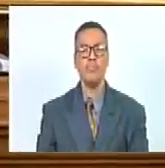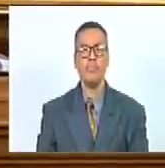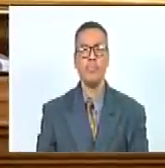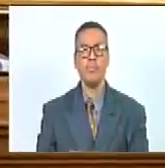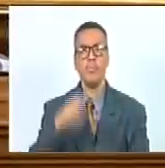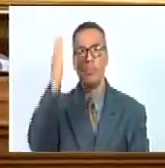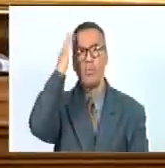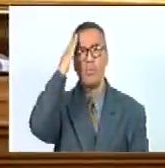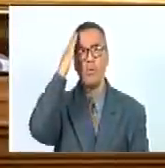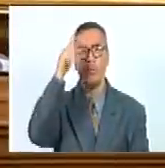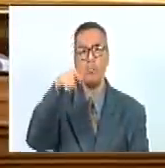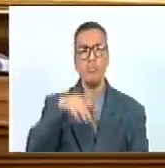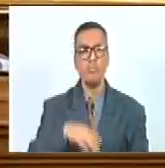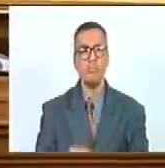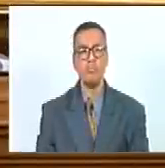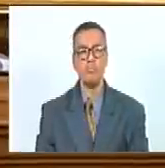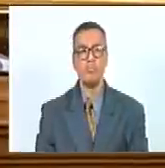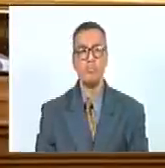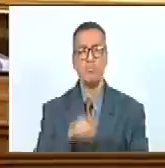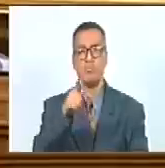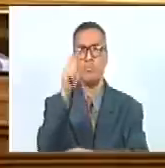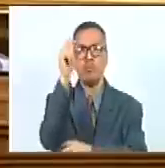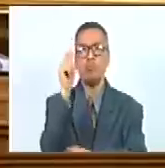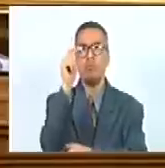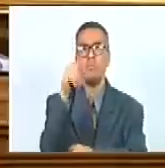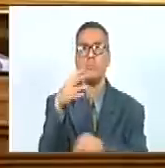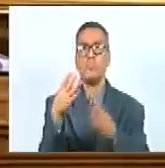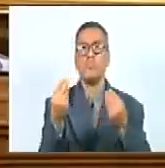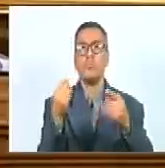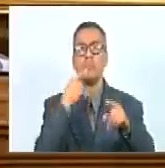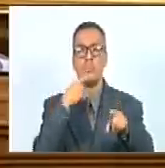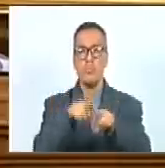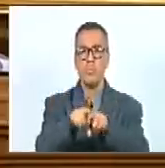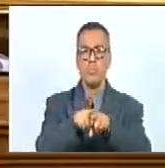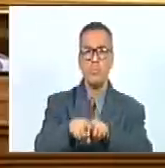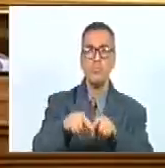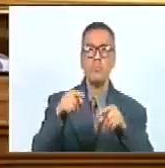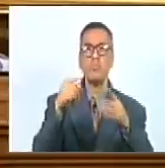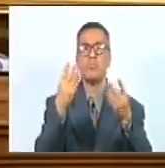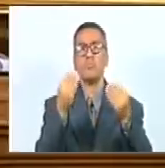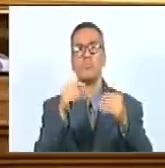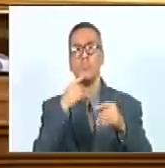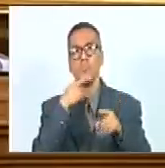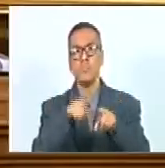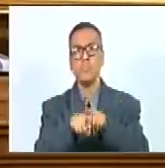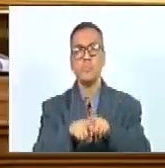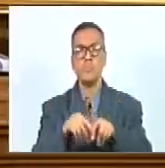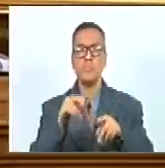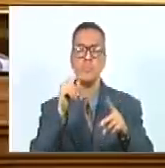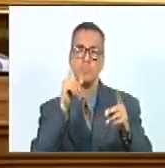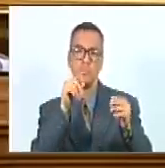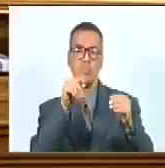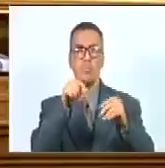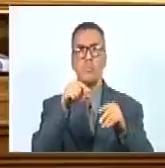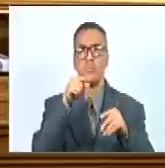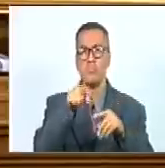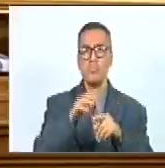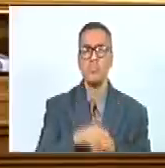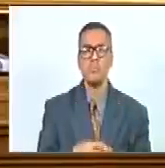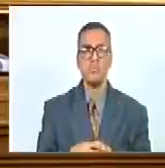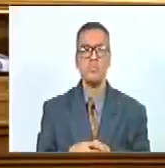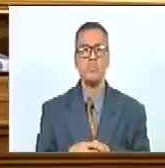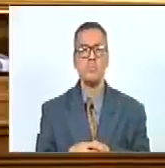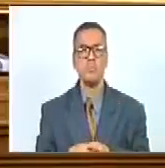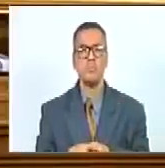Usted sabe que cuando uno es diputado escucha muchos chismes, muchos bulos, muchas opiniones por allí.